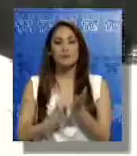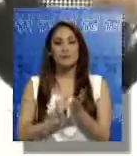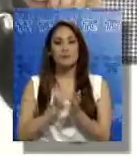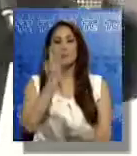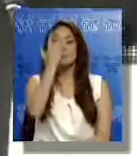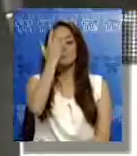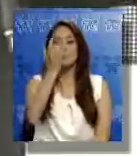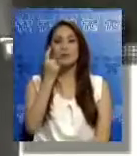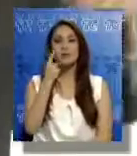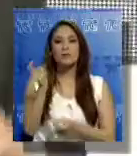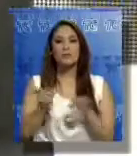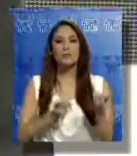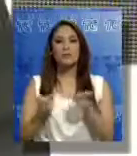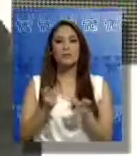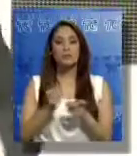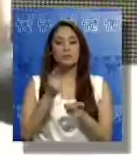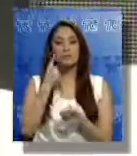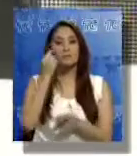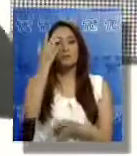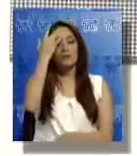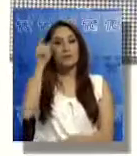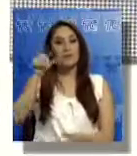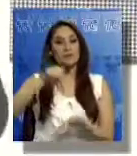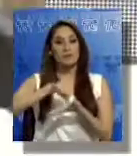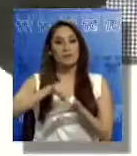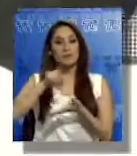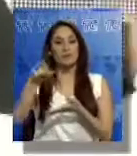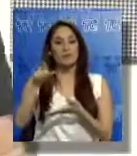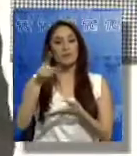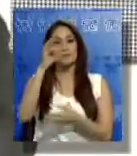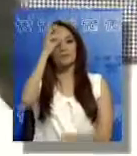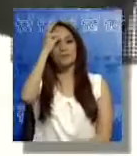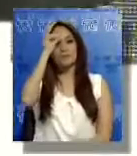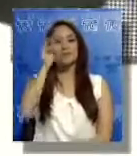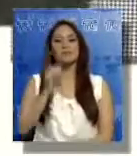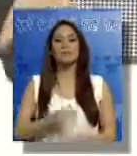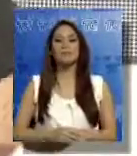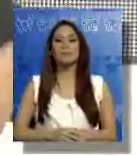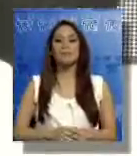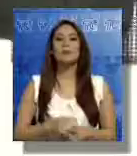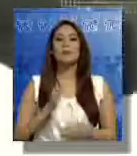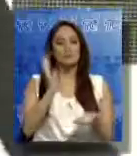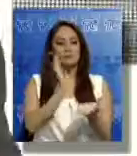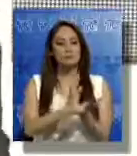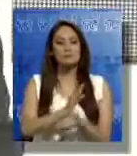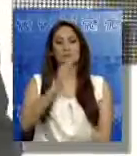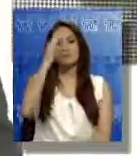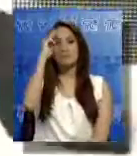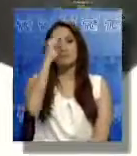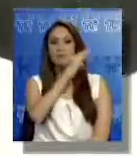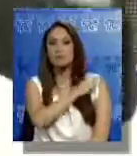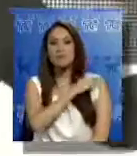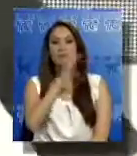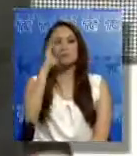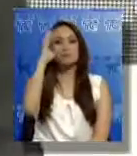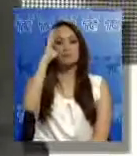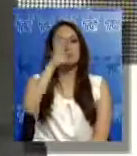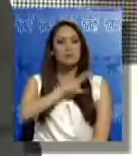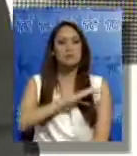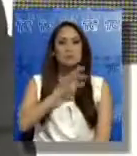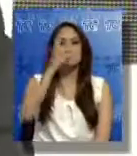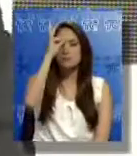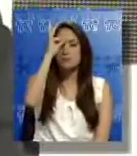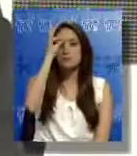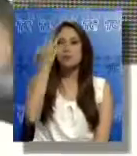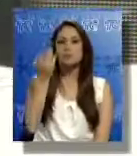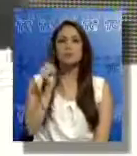El control del Centro de Salud de Guamaní, del Eugenio Espejo, del HCAN del 10, del Hospital Militar, del Hospital de Policía, del Hospital